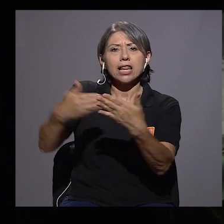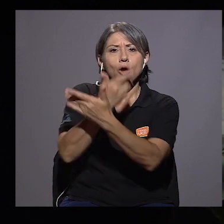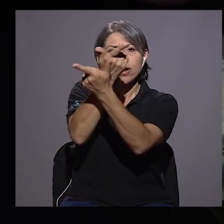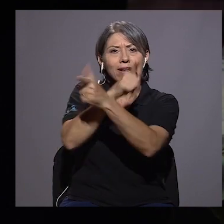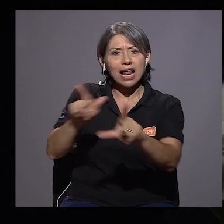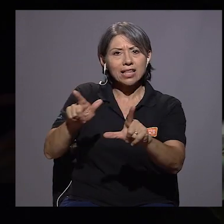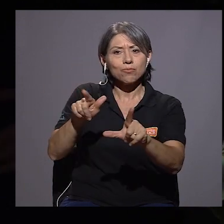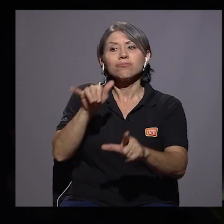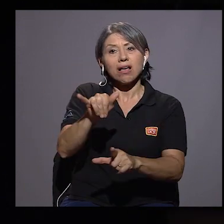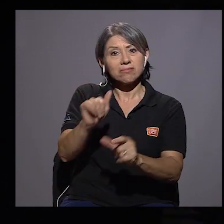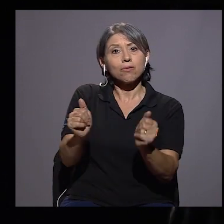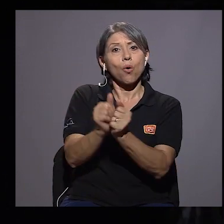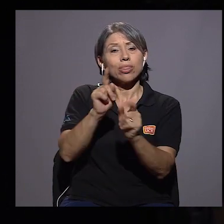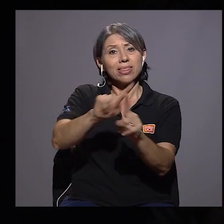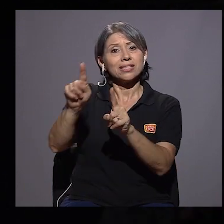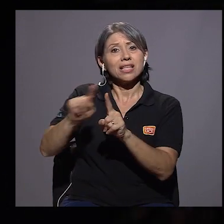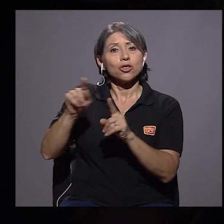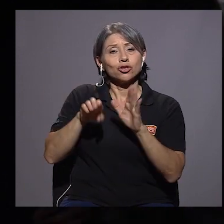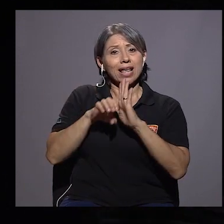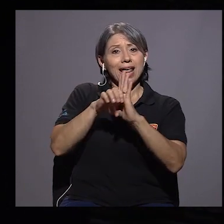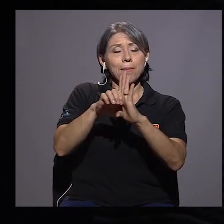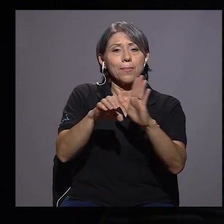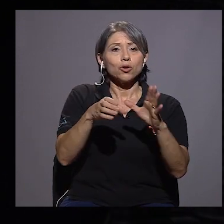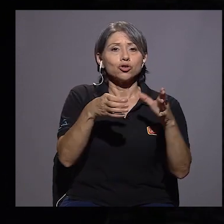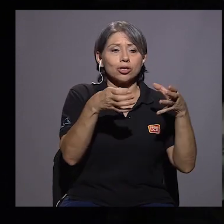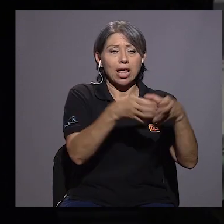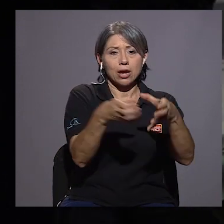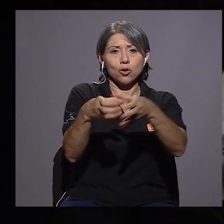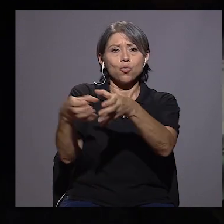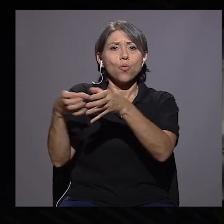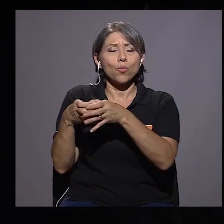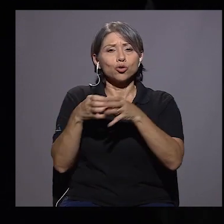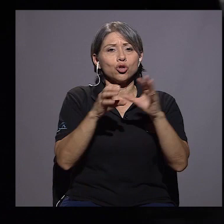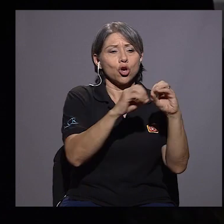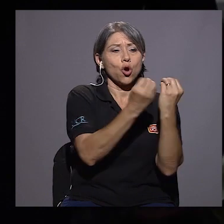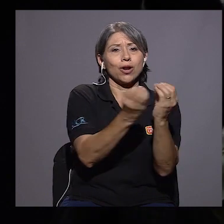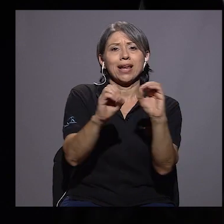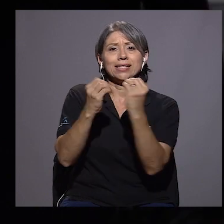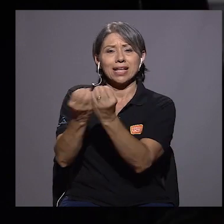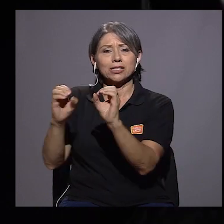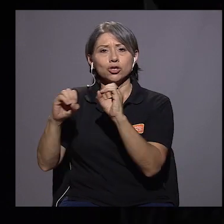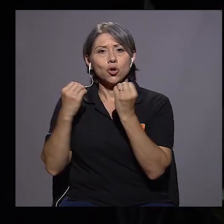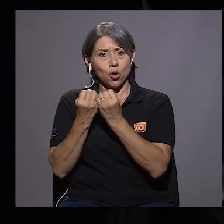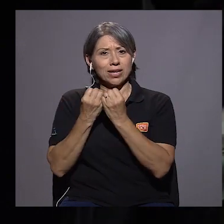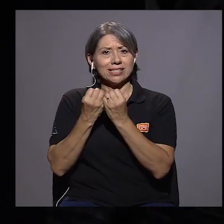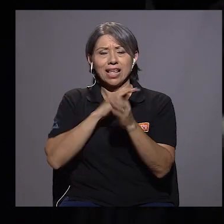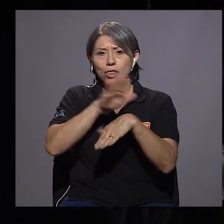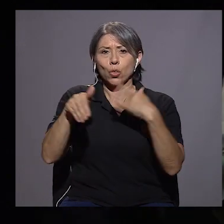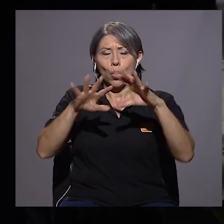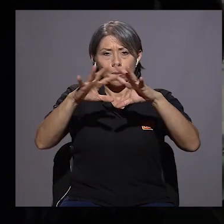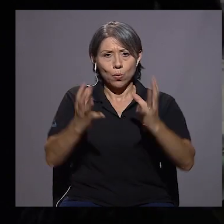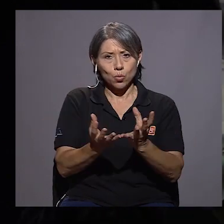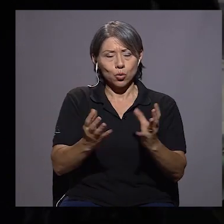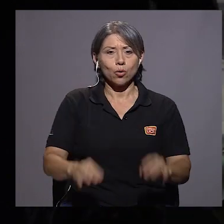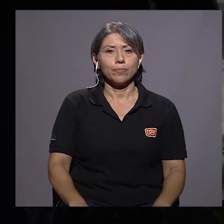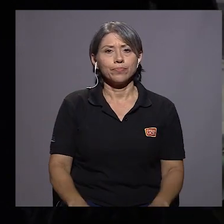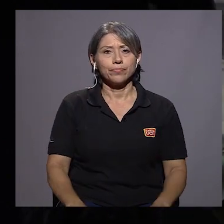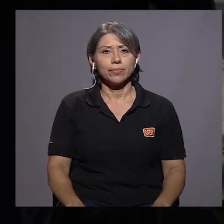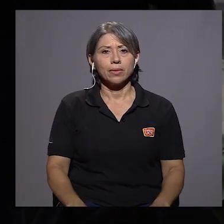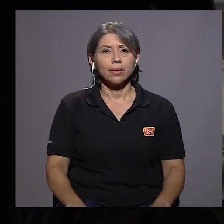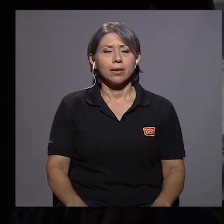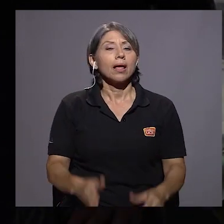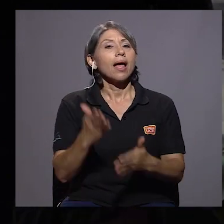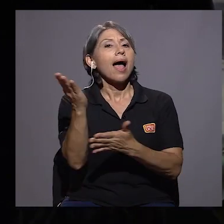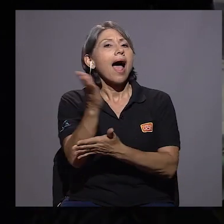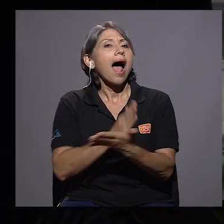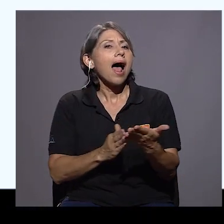real al neoliberalismo, al menos así lo vemos, y lo vemos con los distintos ejemplos que nos han ofrecido los distintos grupos y organizaciones colectivas